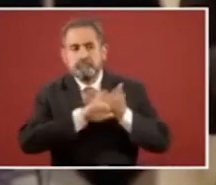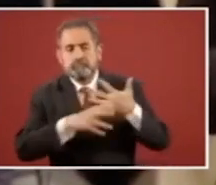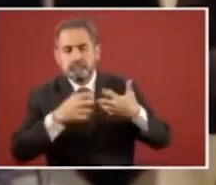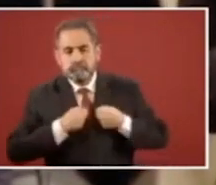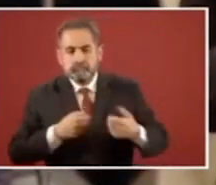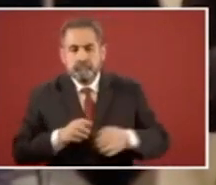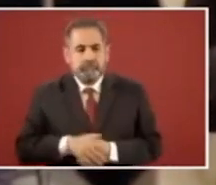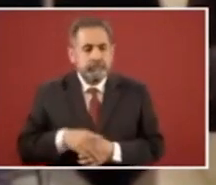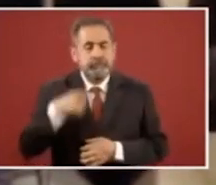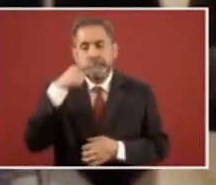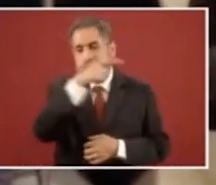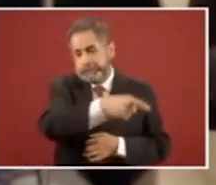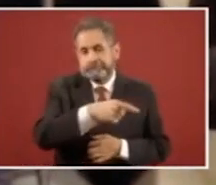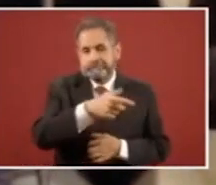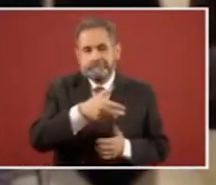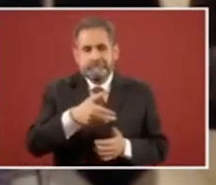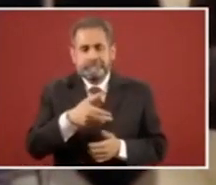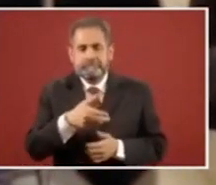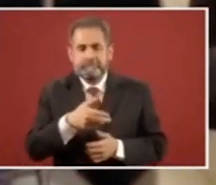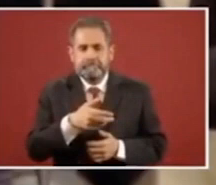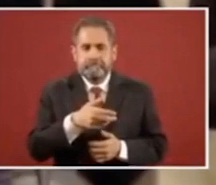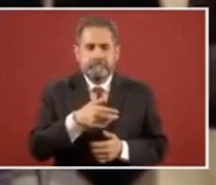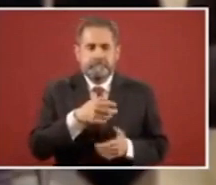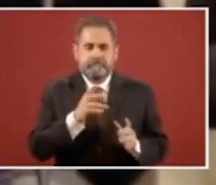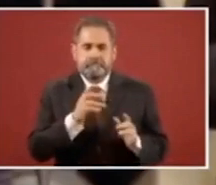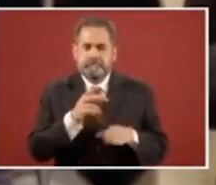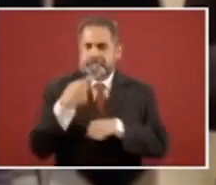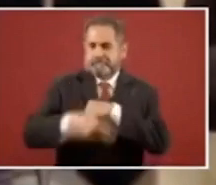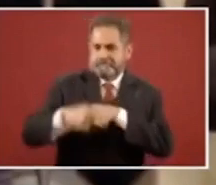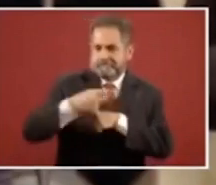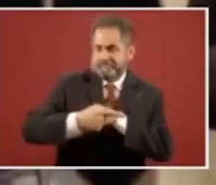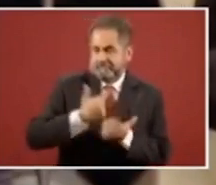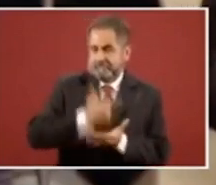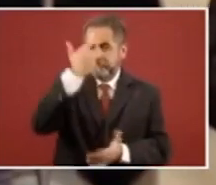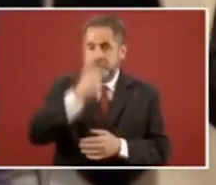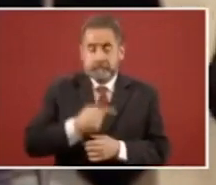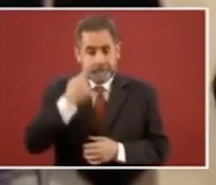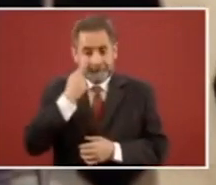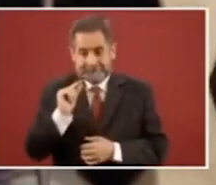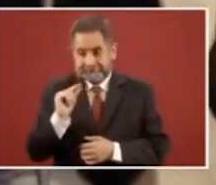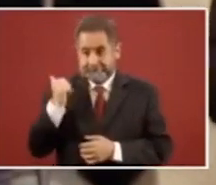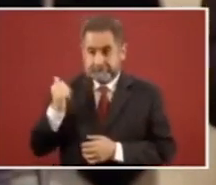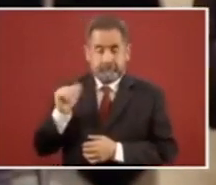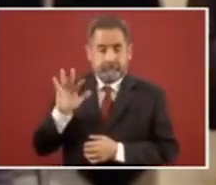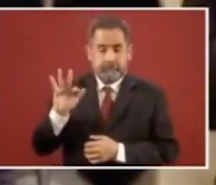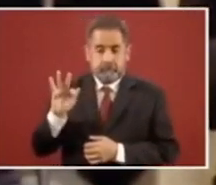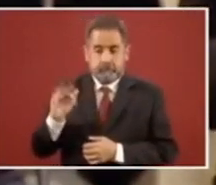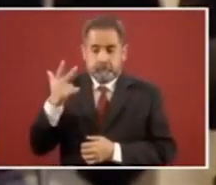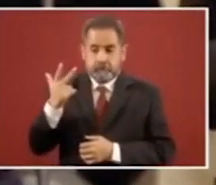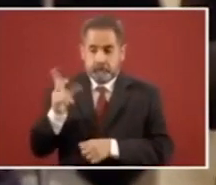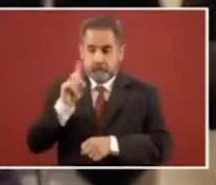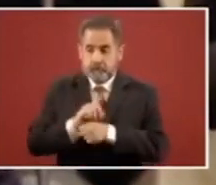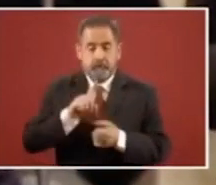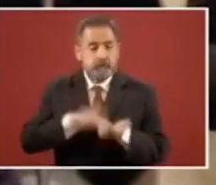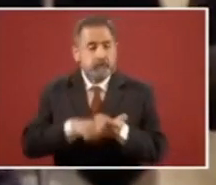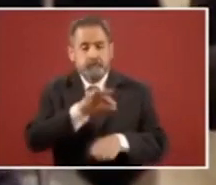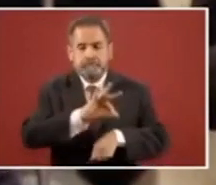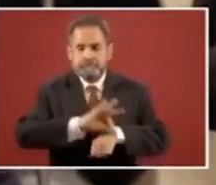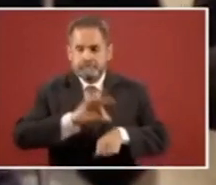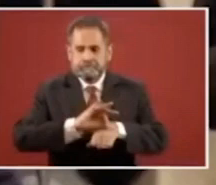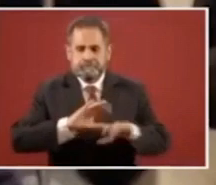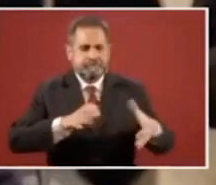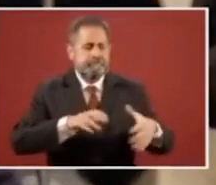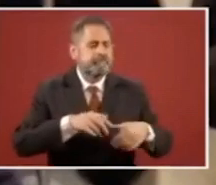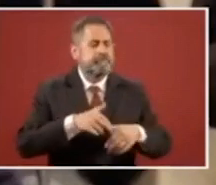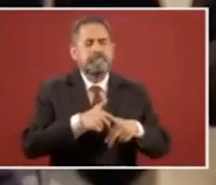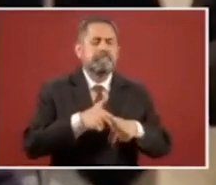banquetas son demasiado angostas, fueron sus palabras. Tan angostas que hace 48 días, al salir de la farmacia Guadalajara,